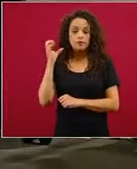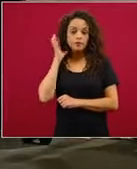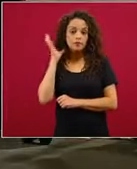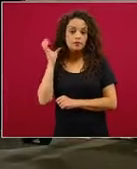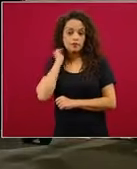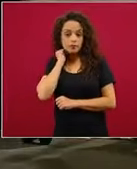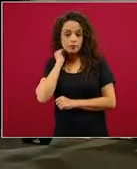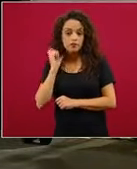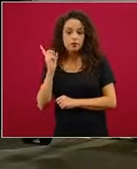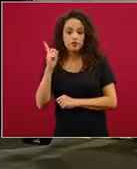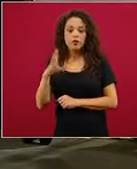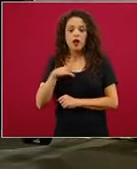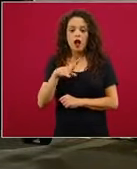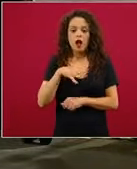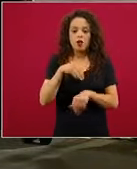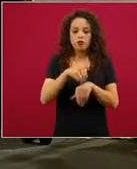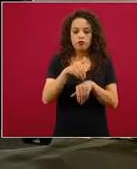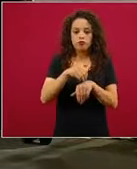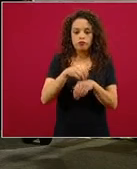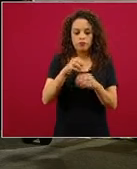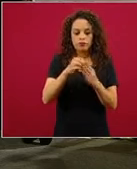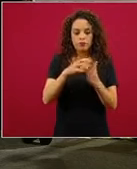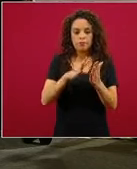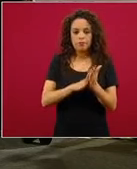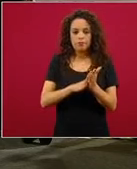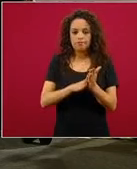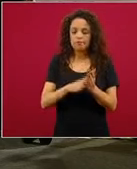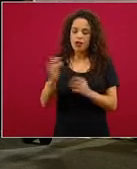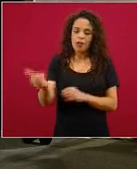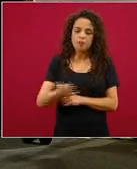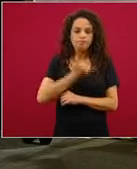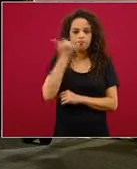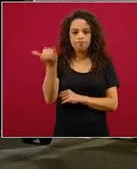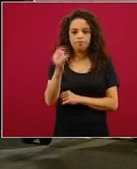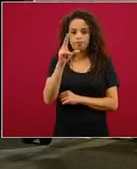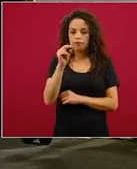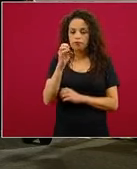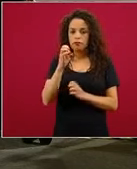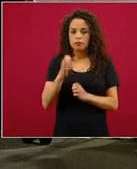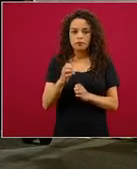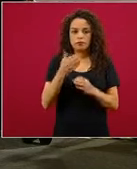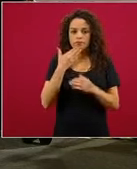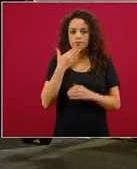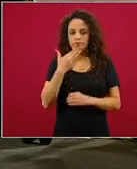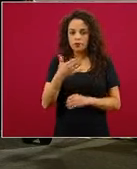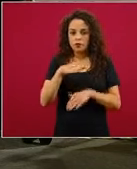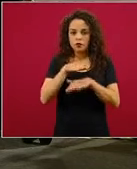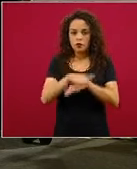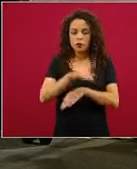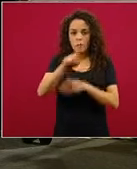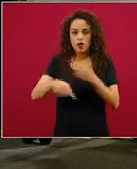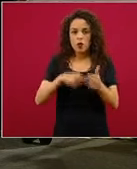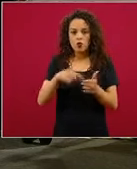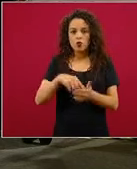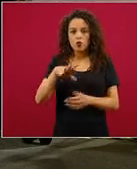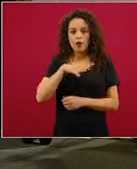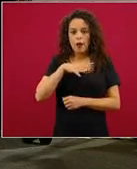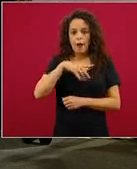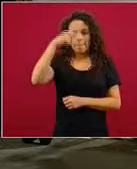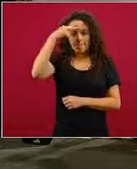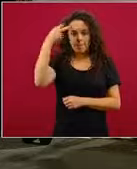una cifra o una identificación que es inexacta sobre el lugar que ocupa México en la comparación